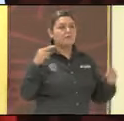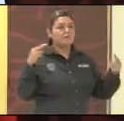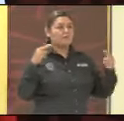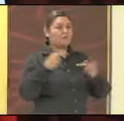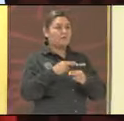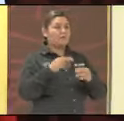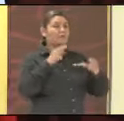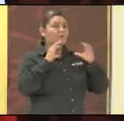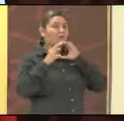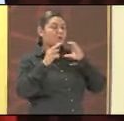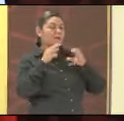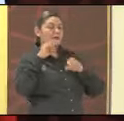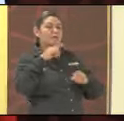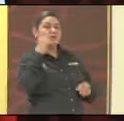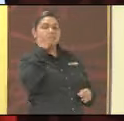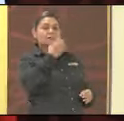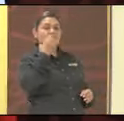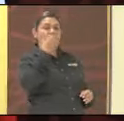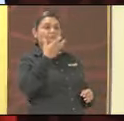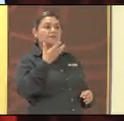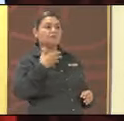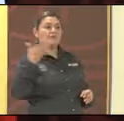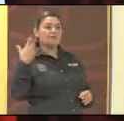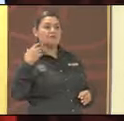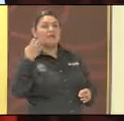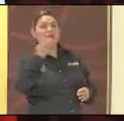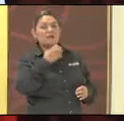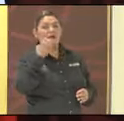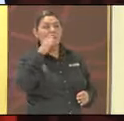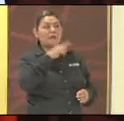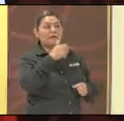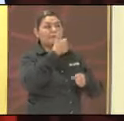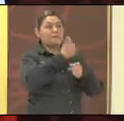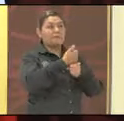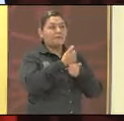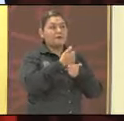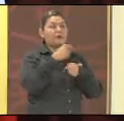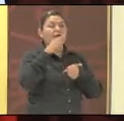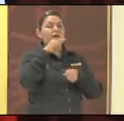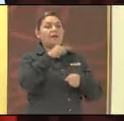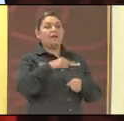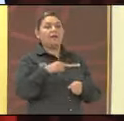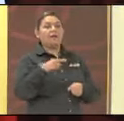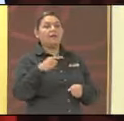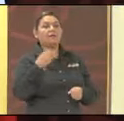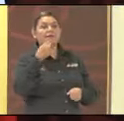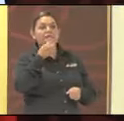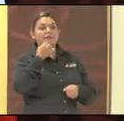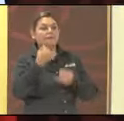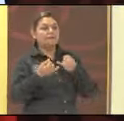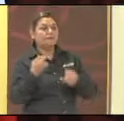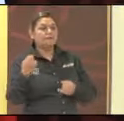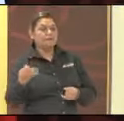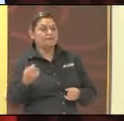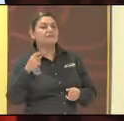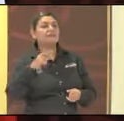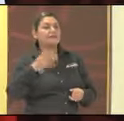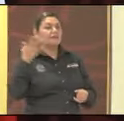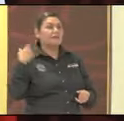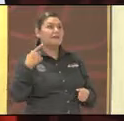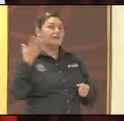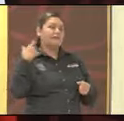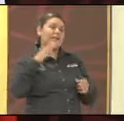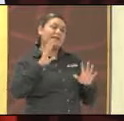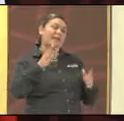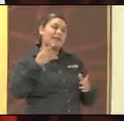también hacia las escuelas, porque tenemos ahí al lado la primaria y el jardín de niños. Tenemos también tuvimos la celebración del Día de las Madres, que